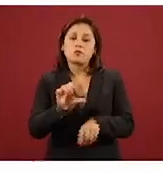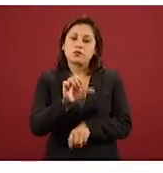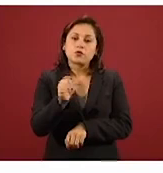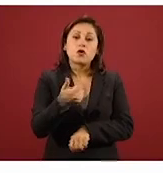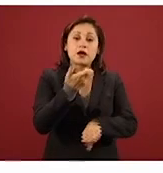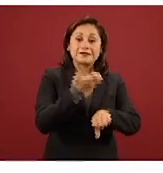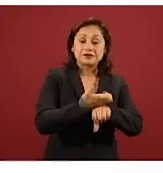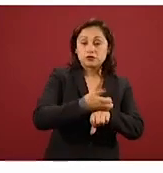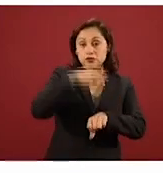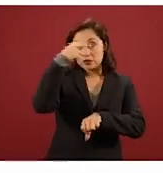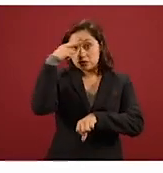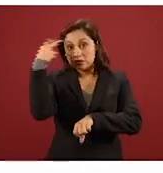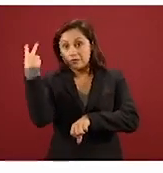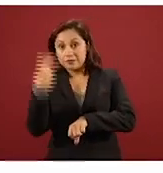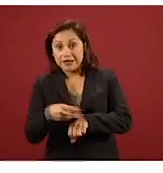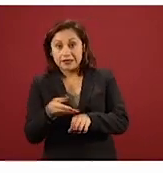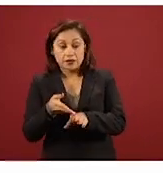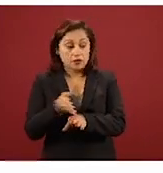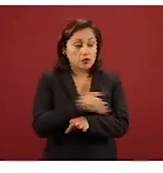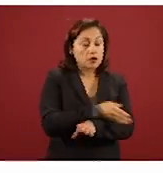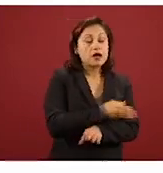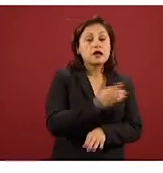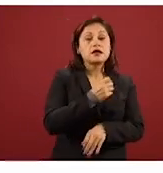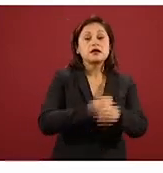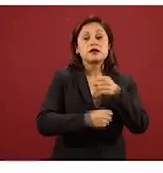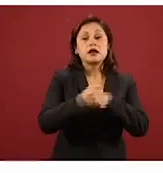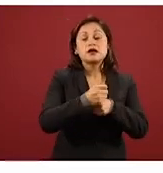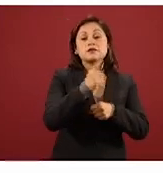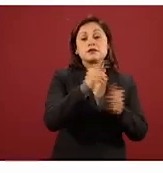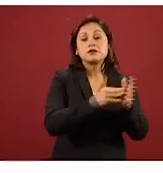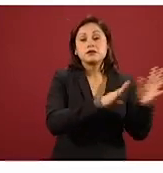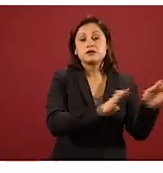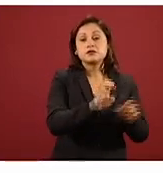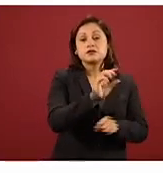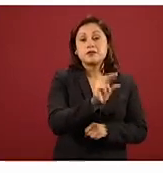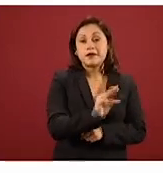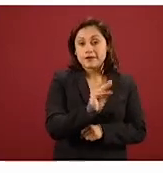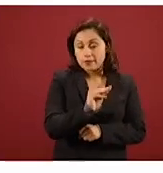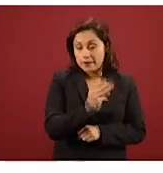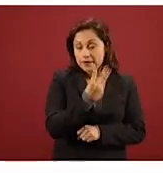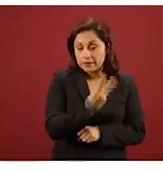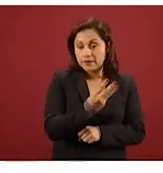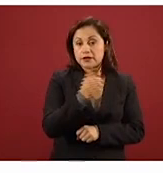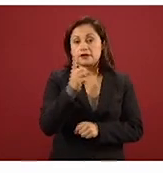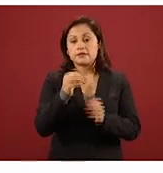entre 93 y 2018 creció